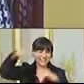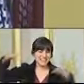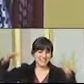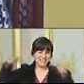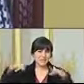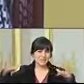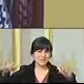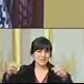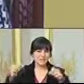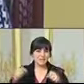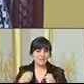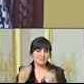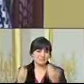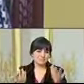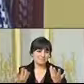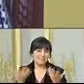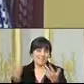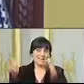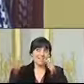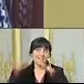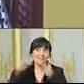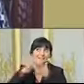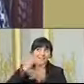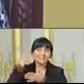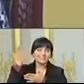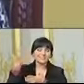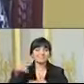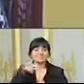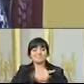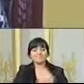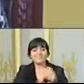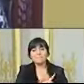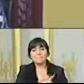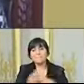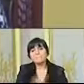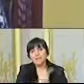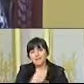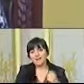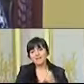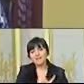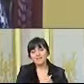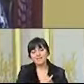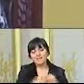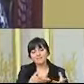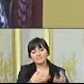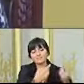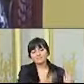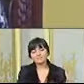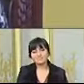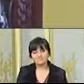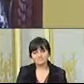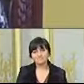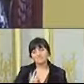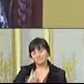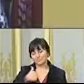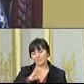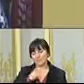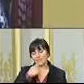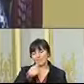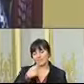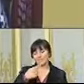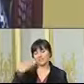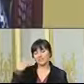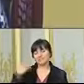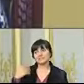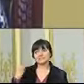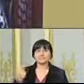este gobierno hoy no adquiere pólizas de seguro, ya lo mencionaba en mi intervención, son muy costosas. Y bueno, pues como todos